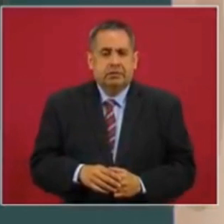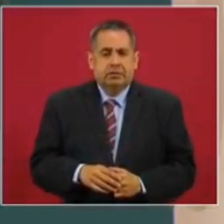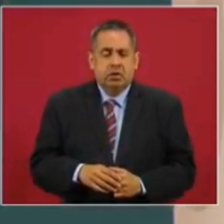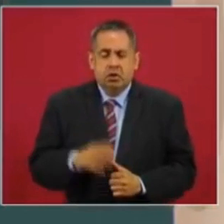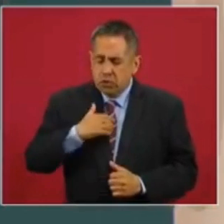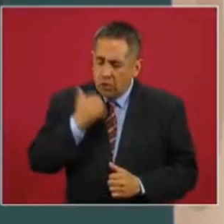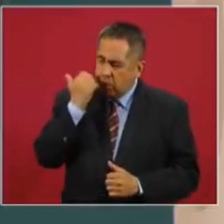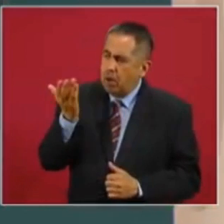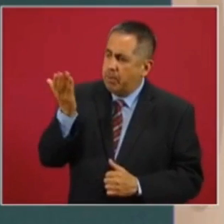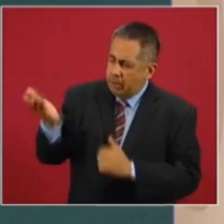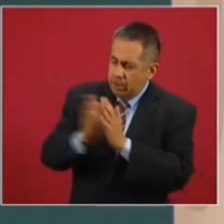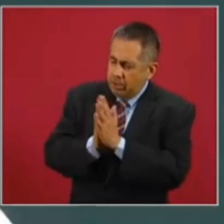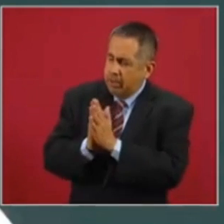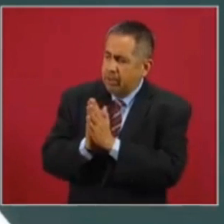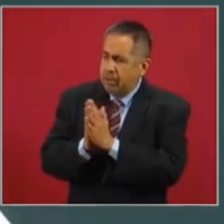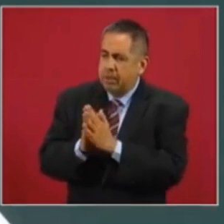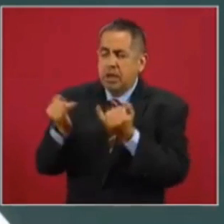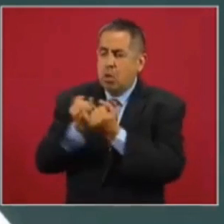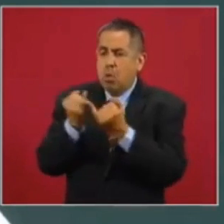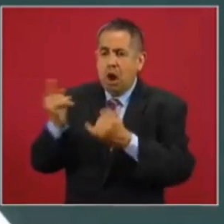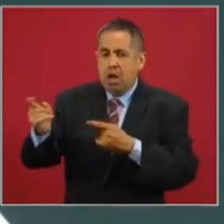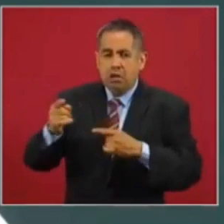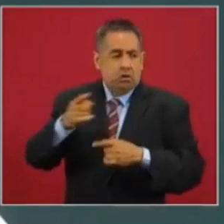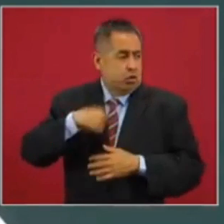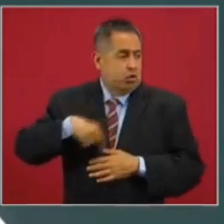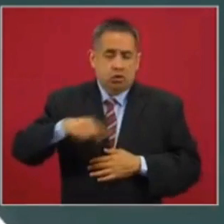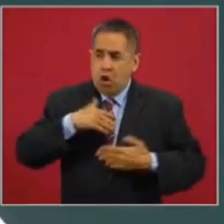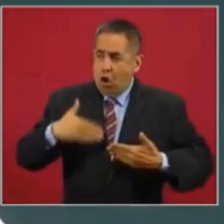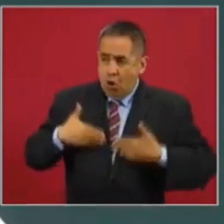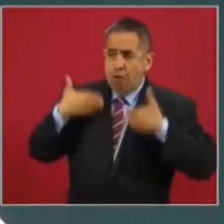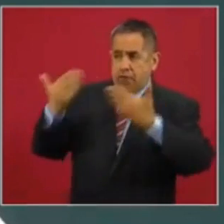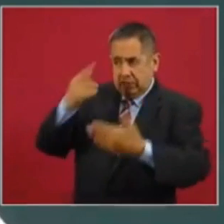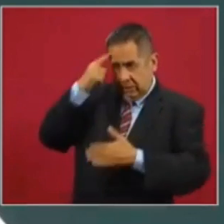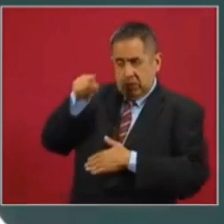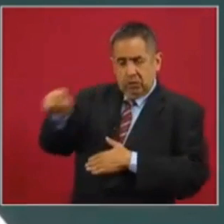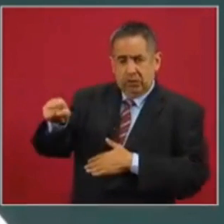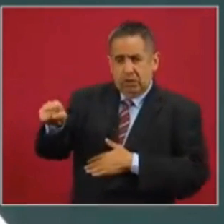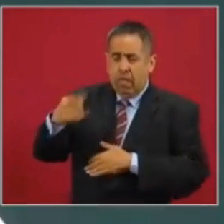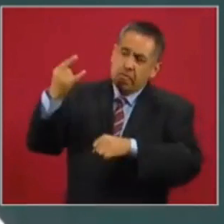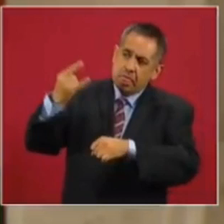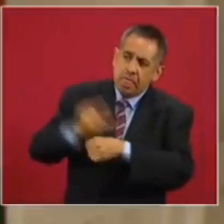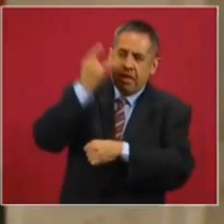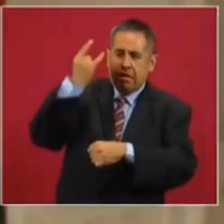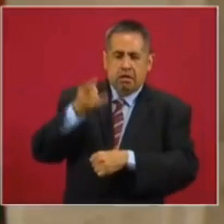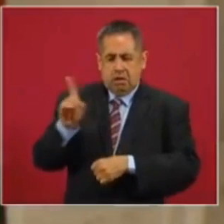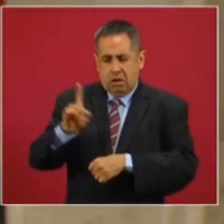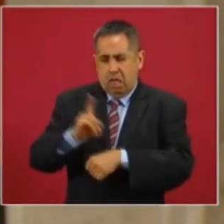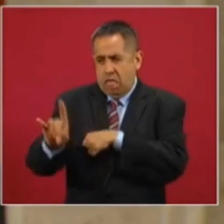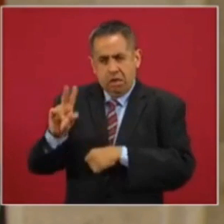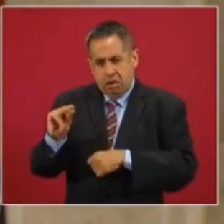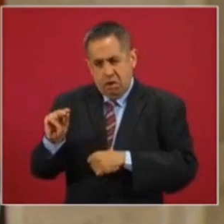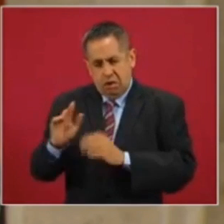yo quiero pedirle que así como depositamos nuestra confianza en usted que no nos defrauden